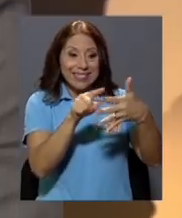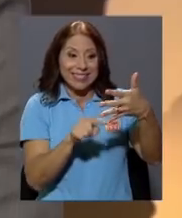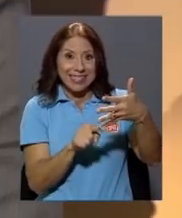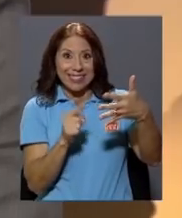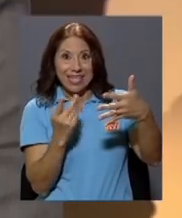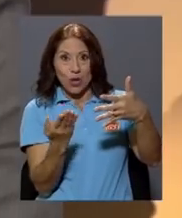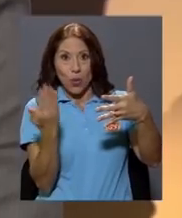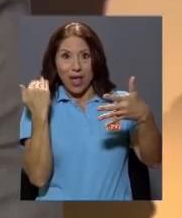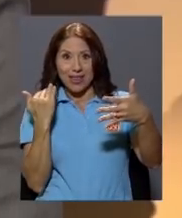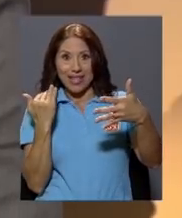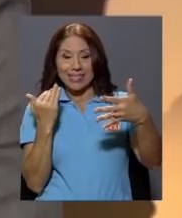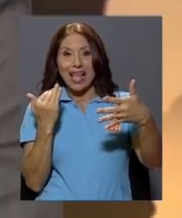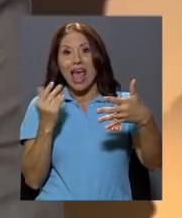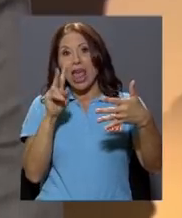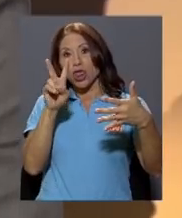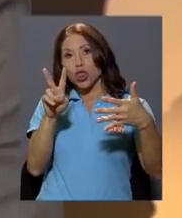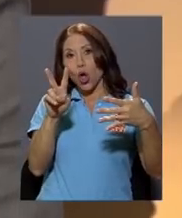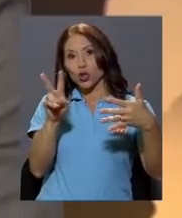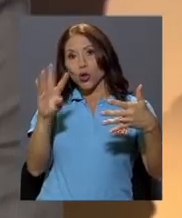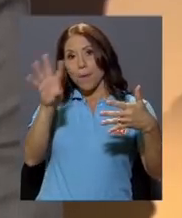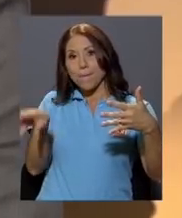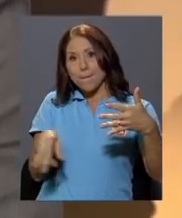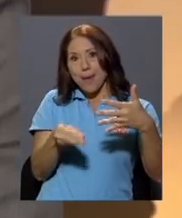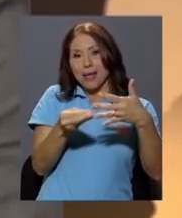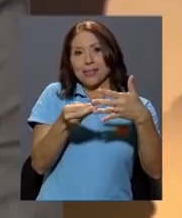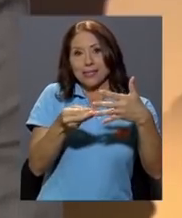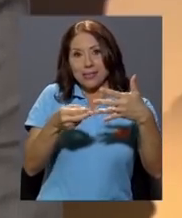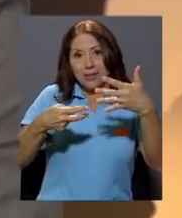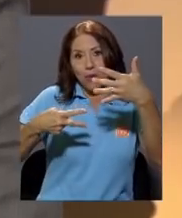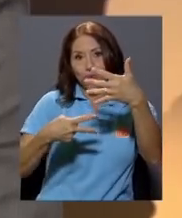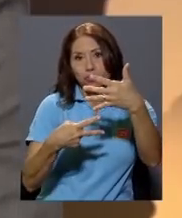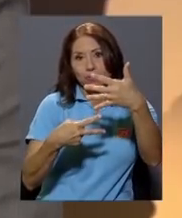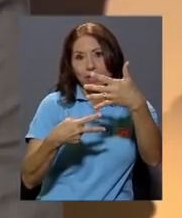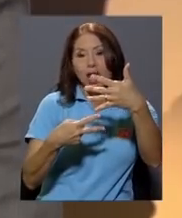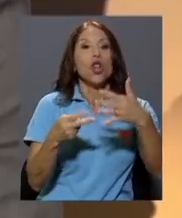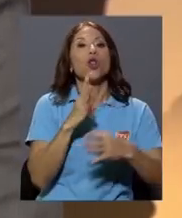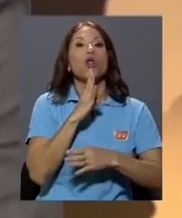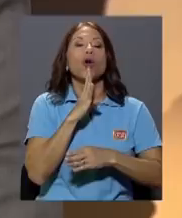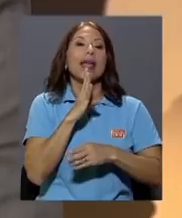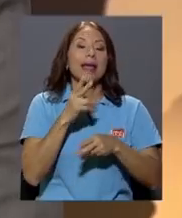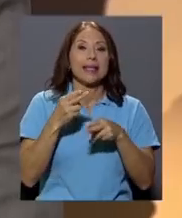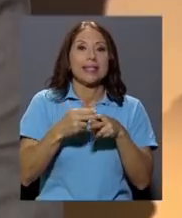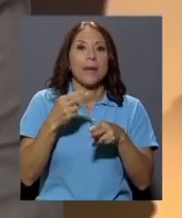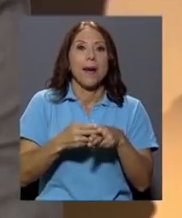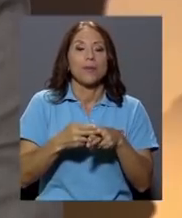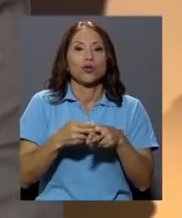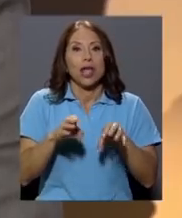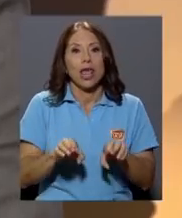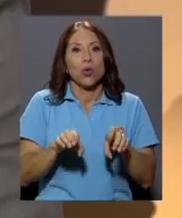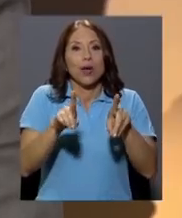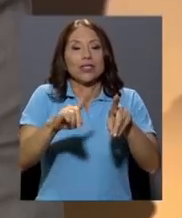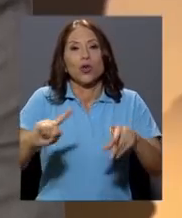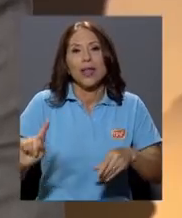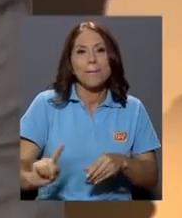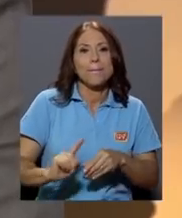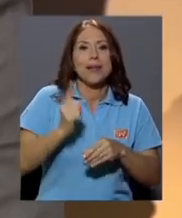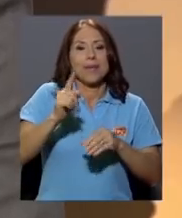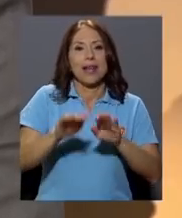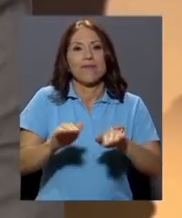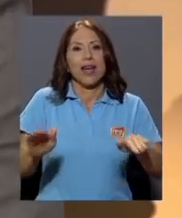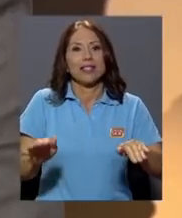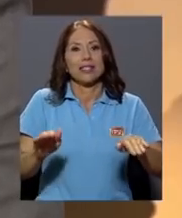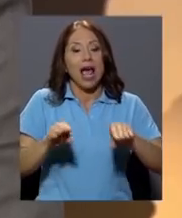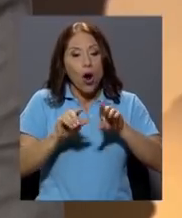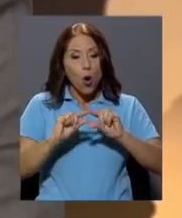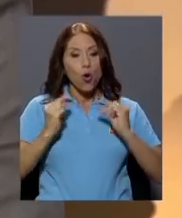dos factores adicionales. Por un lado, lo que llamamos educación de primera infancia o redes de cuido, que en este